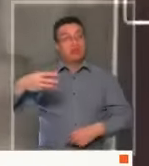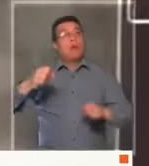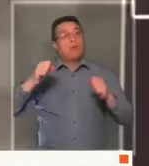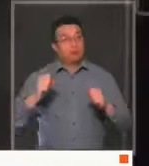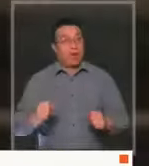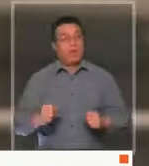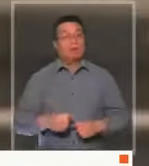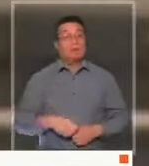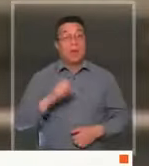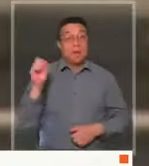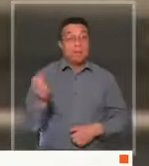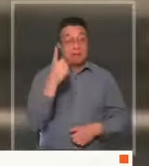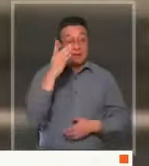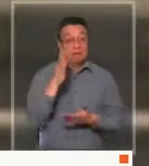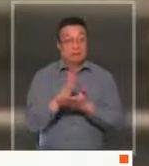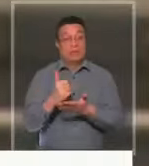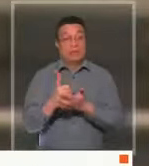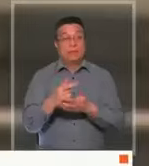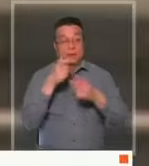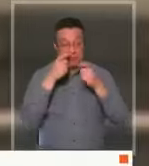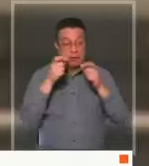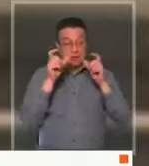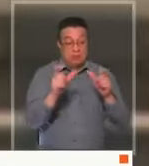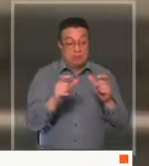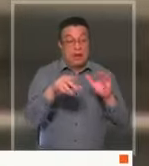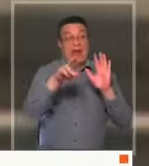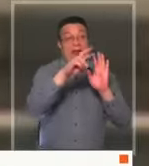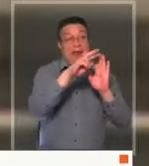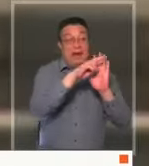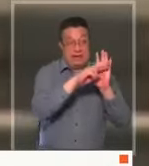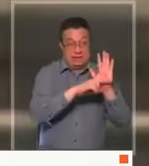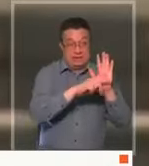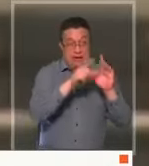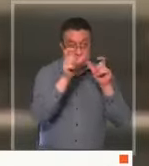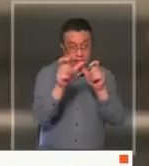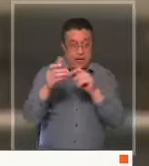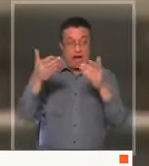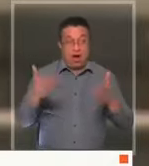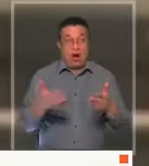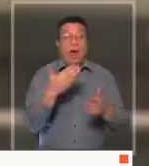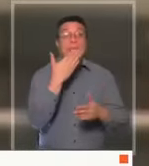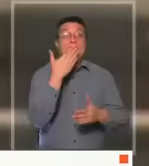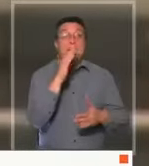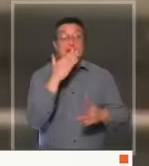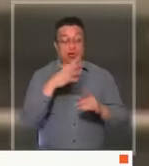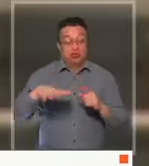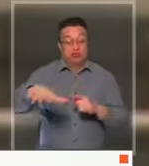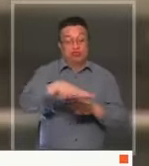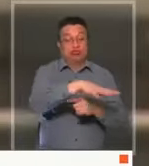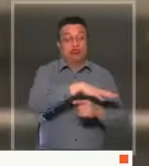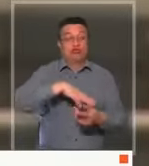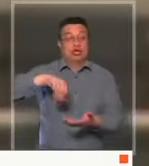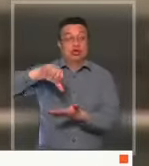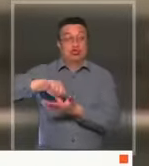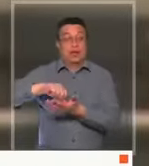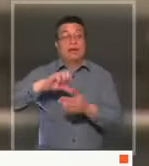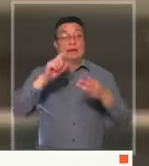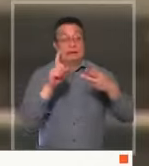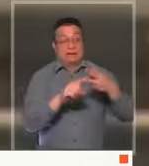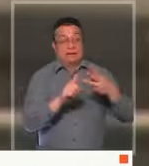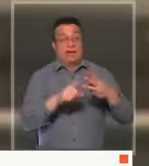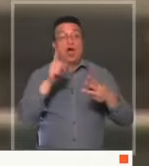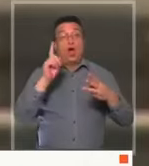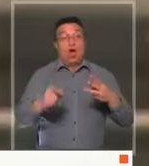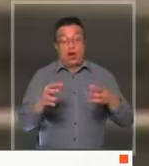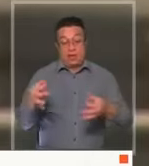La primera medida pasa por la fiscalización actual. La segunda pasa por mejorar los entornos urbanos. La tercera pasa por esta ordenanza